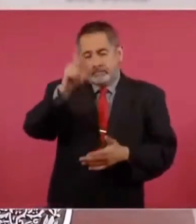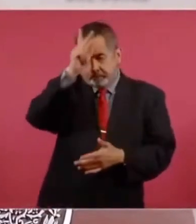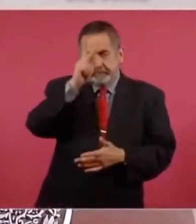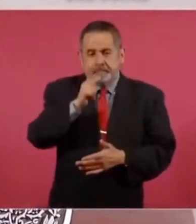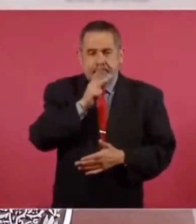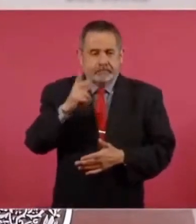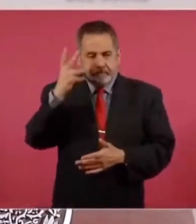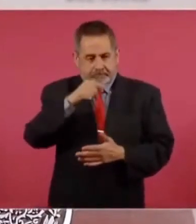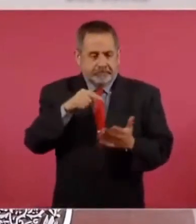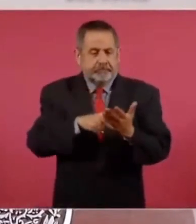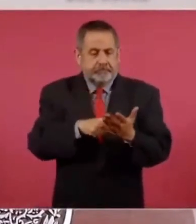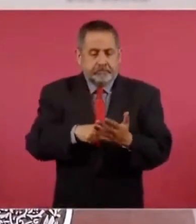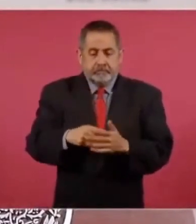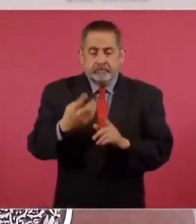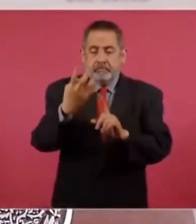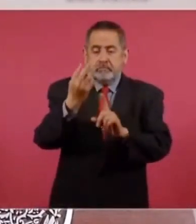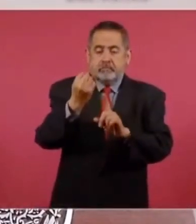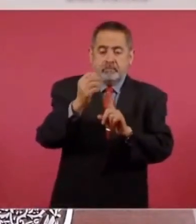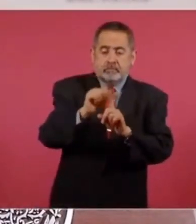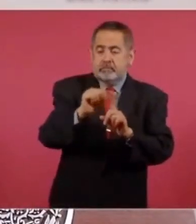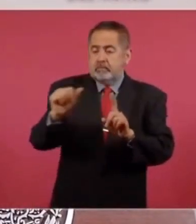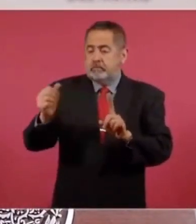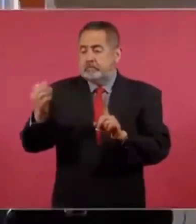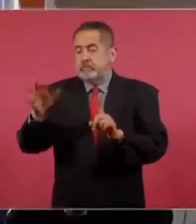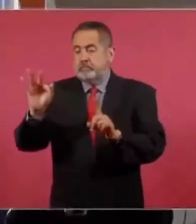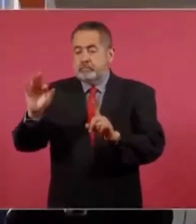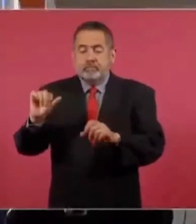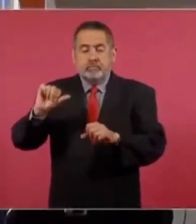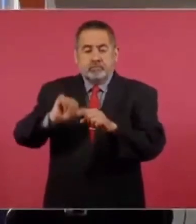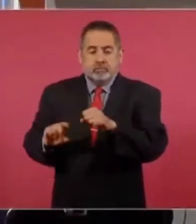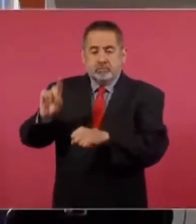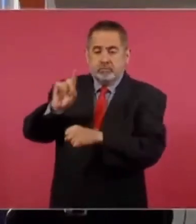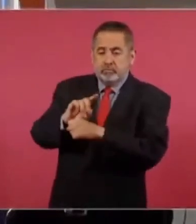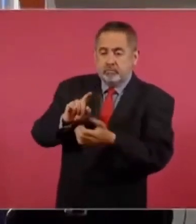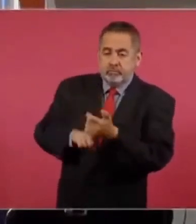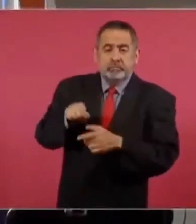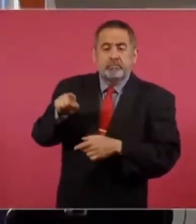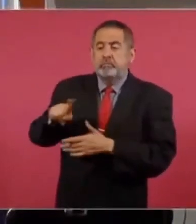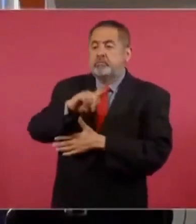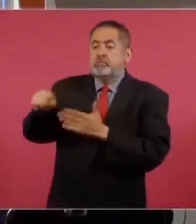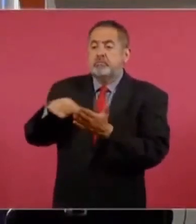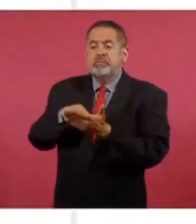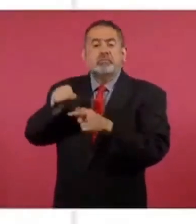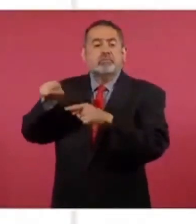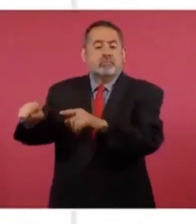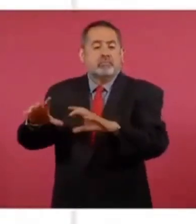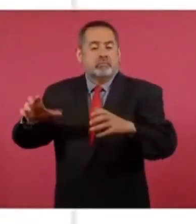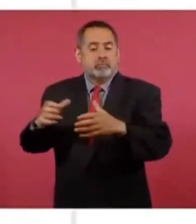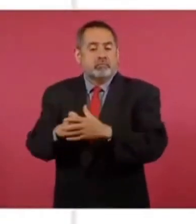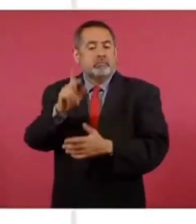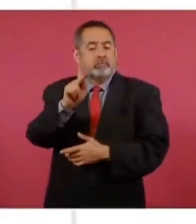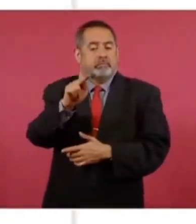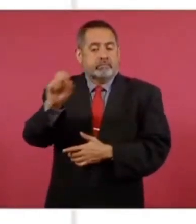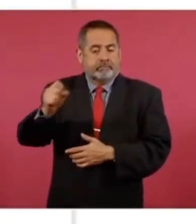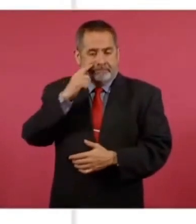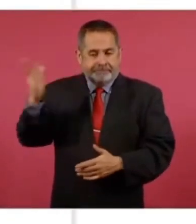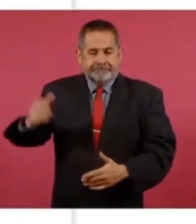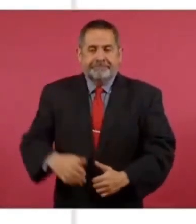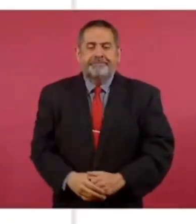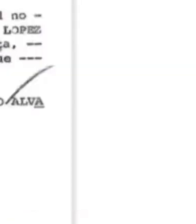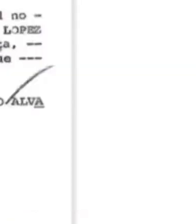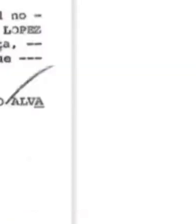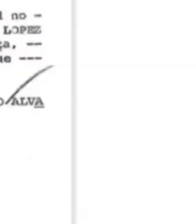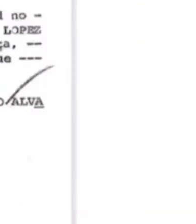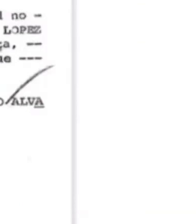de las 9 a las 9:45 horas de hoy, en el local del Partido Socialista de los